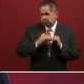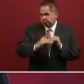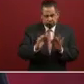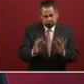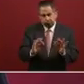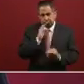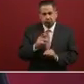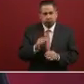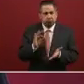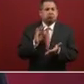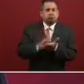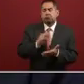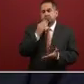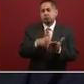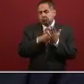buen indicador